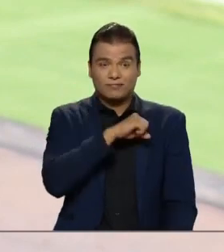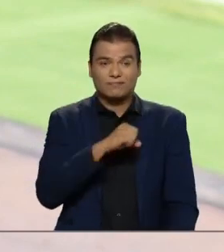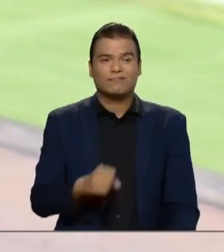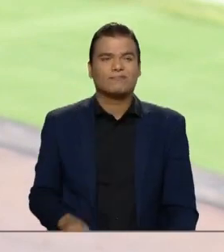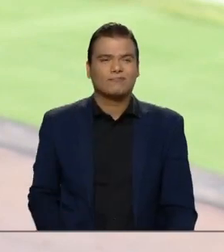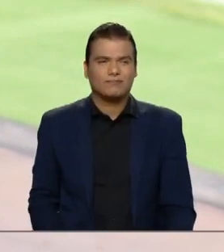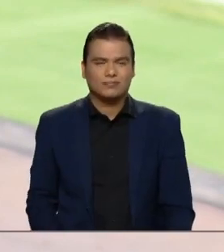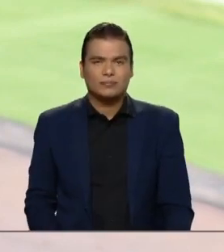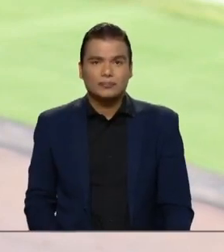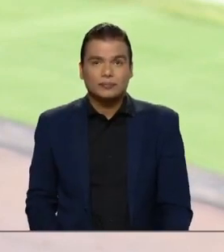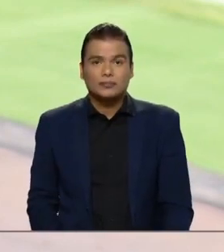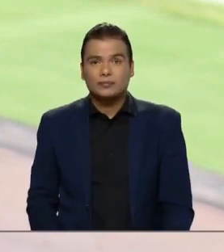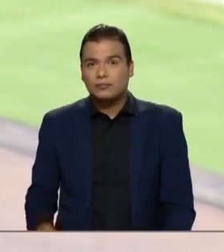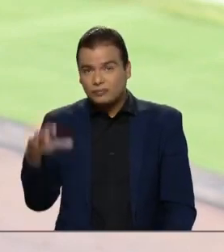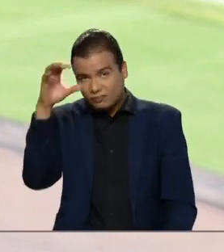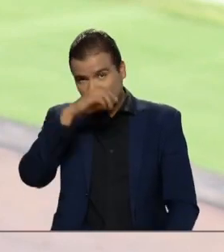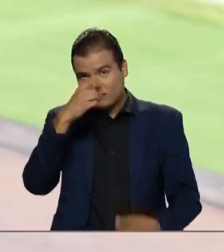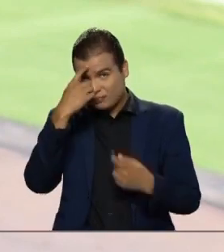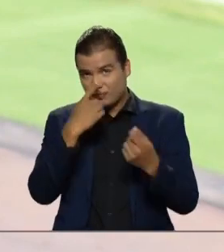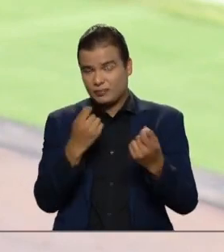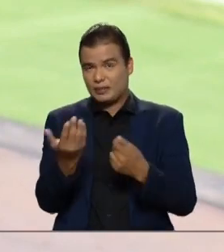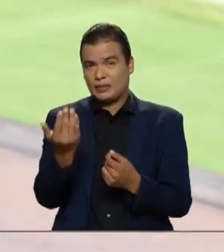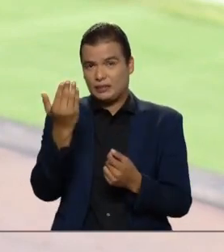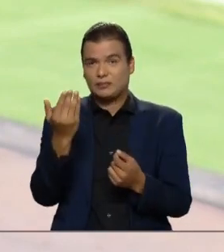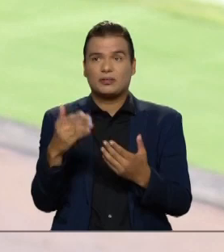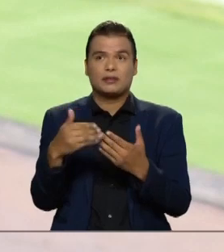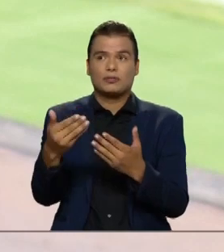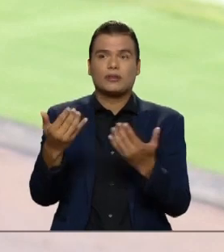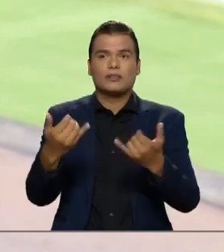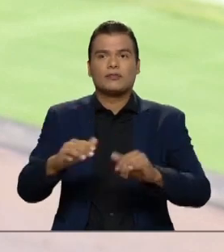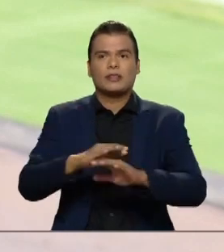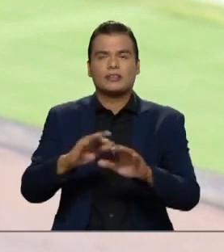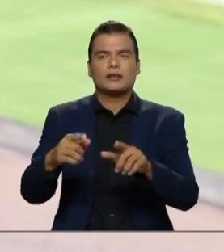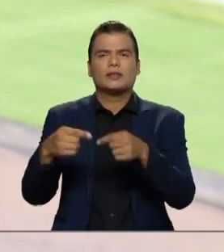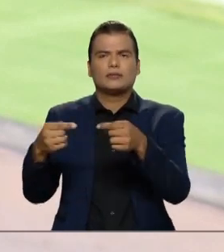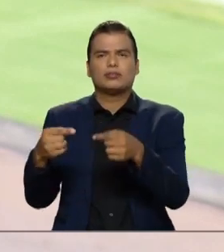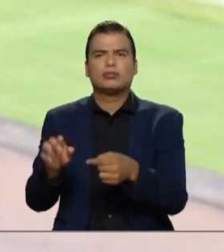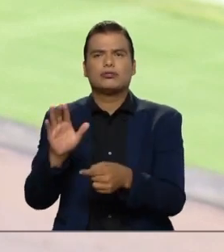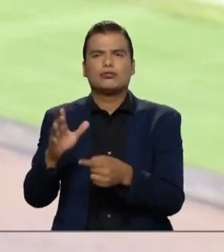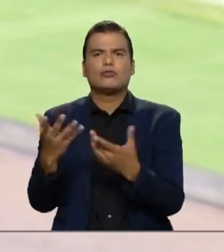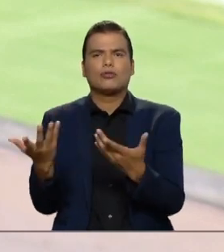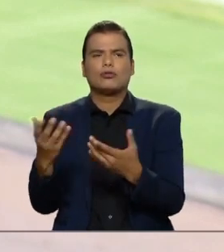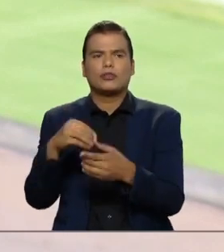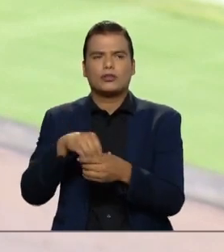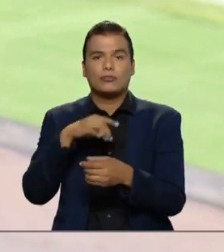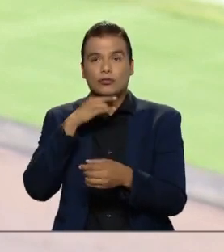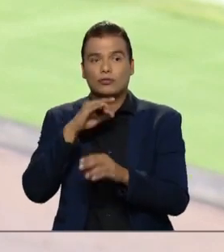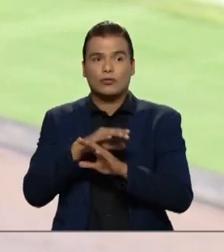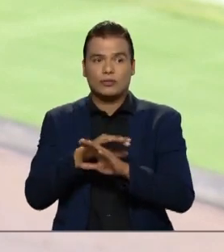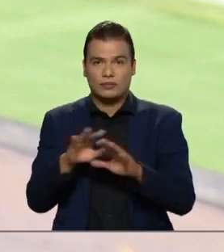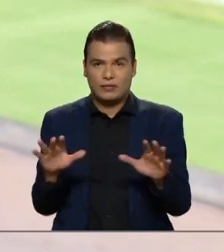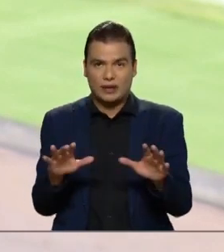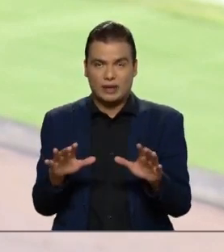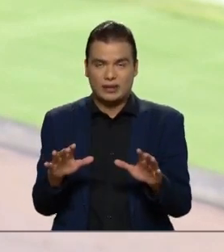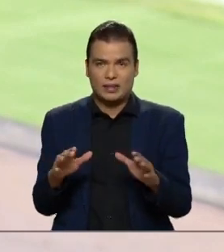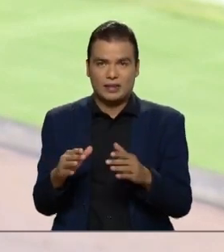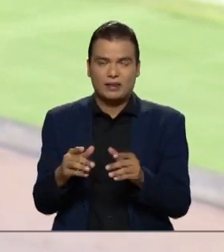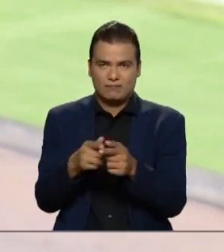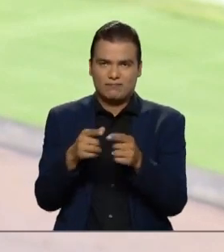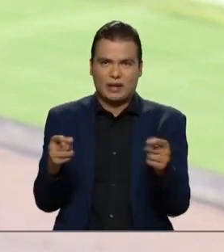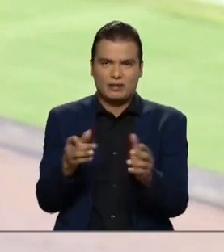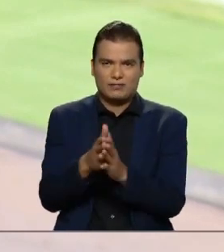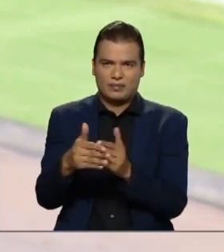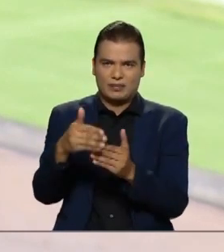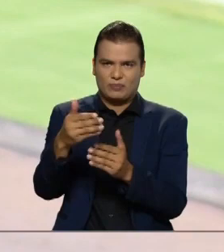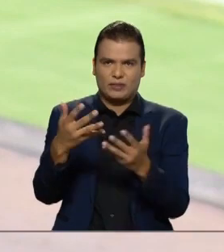Un trabajo sin duda articulado y estaremos además pendientes de esta final Copa Élite Valle Oro Puro desde Jumbo. Jaime, me despido desde este